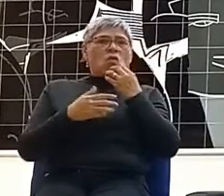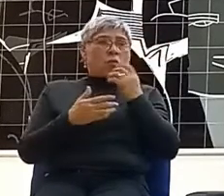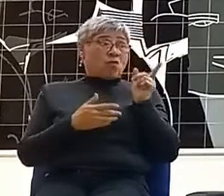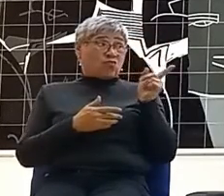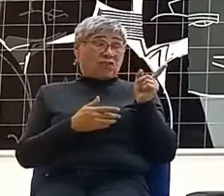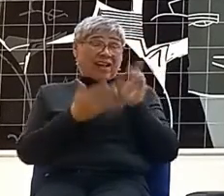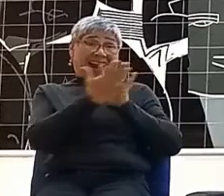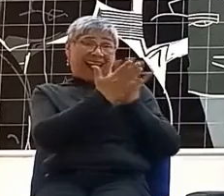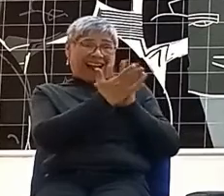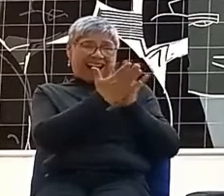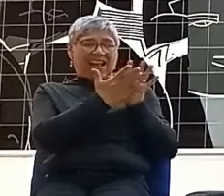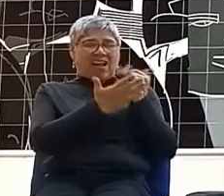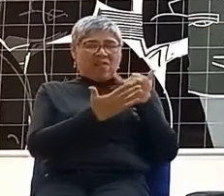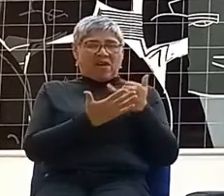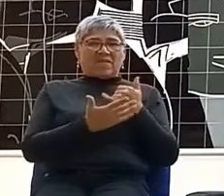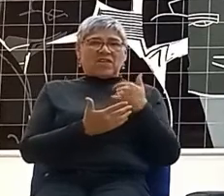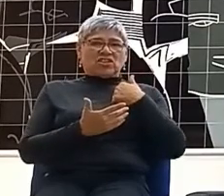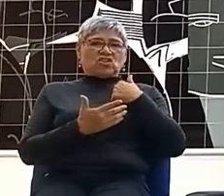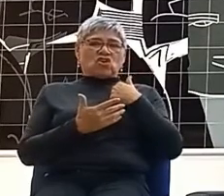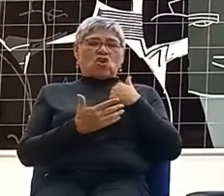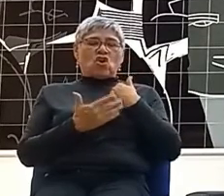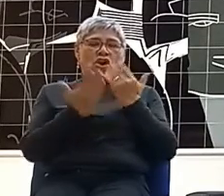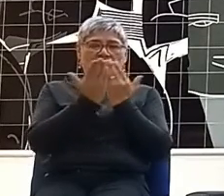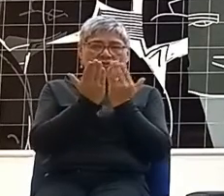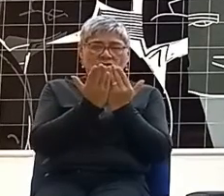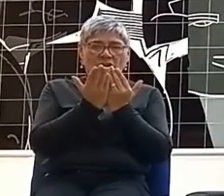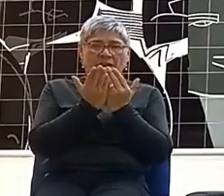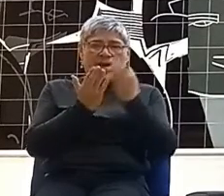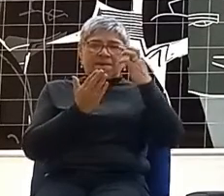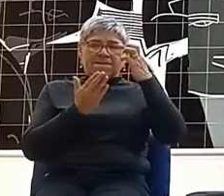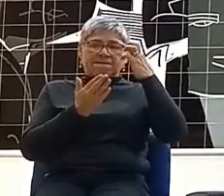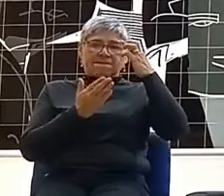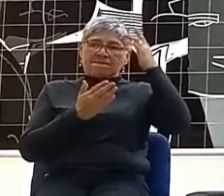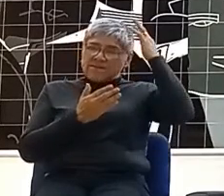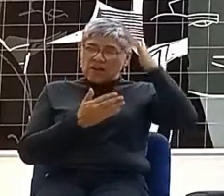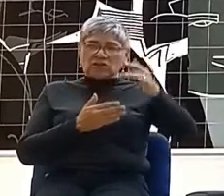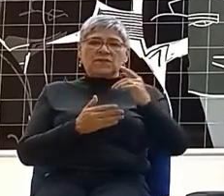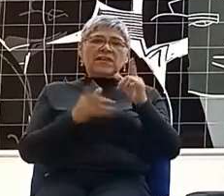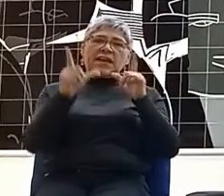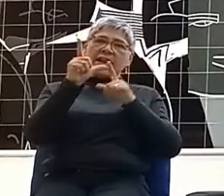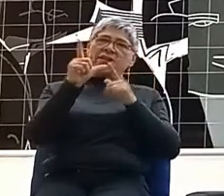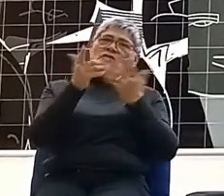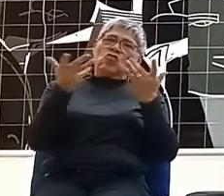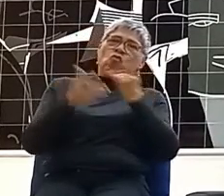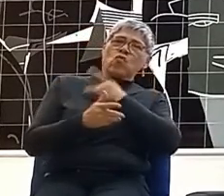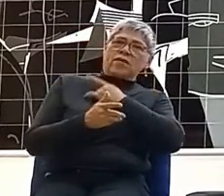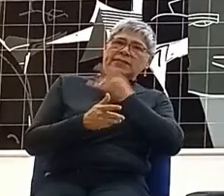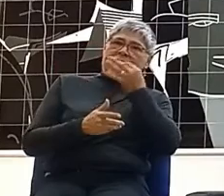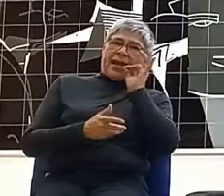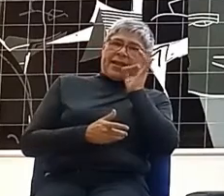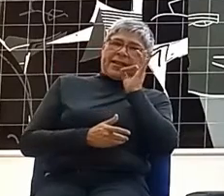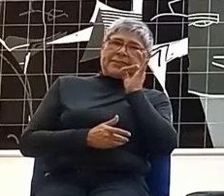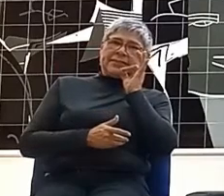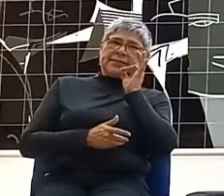referencia, los estudios de filosofía y letras en la Universidad de Caldas,